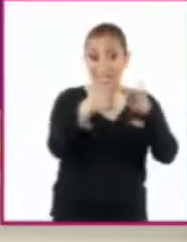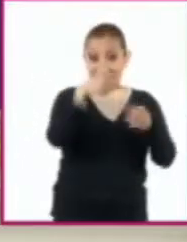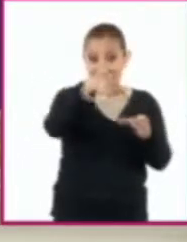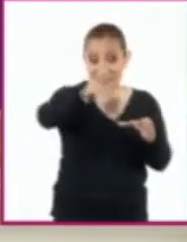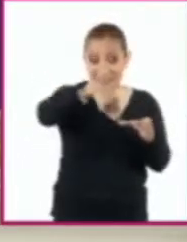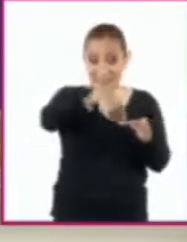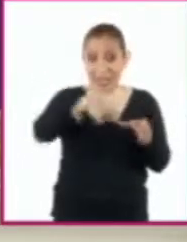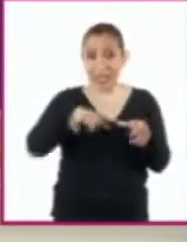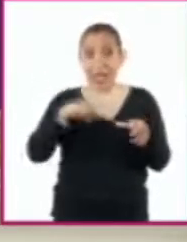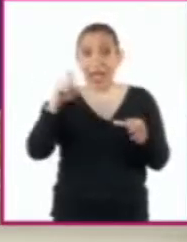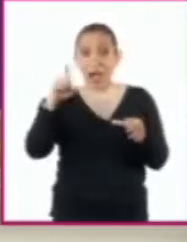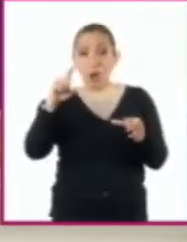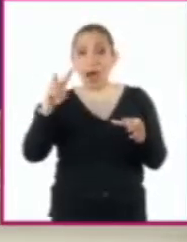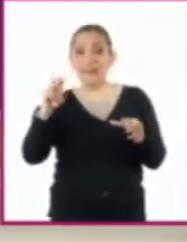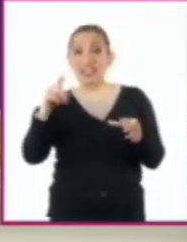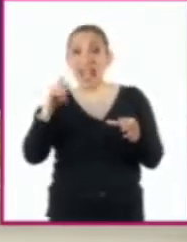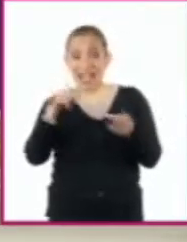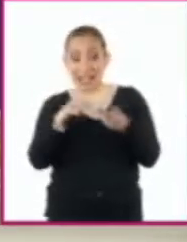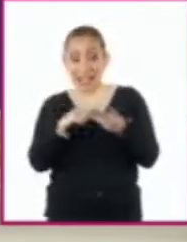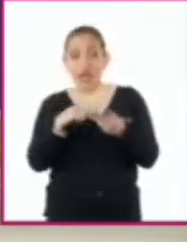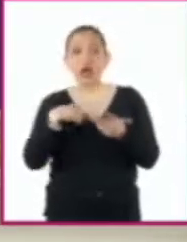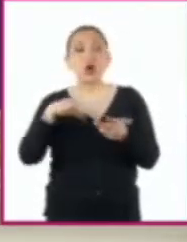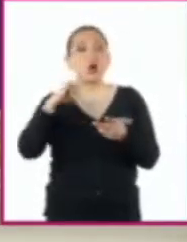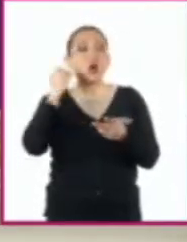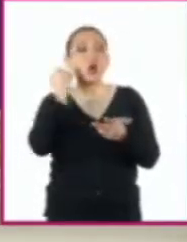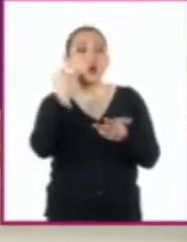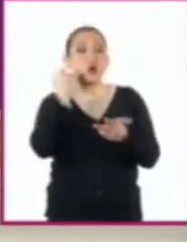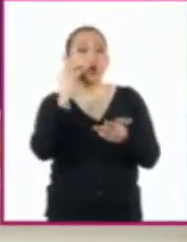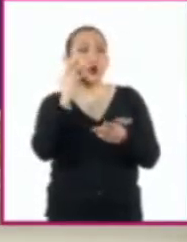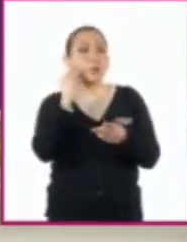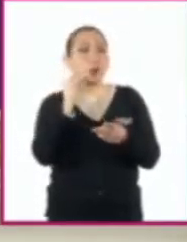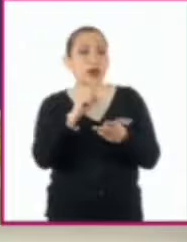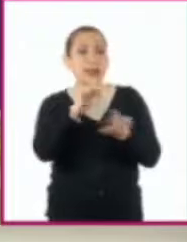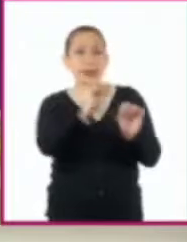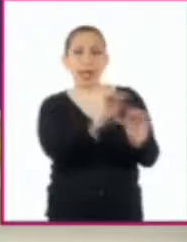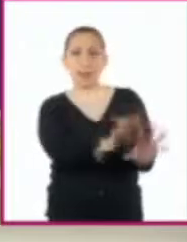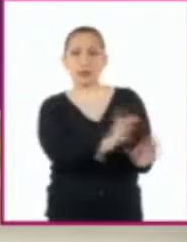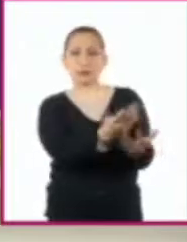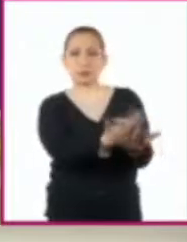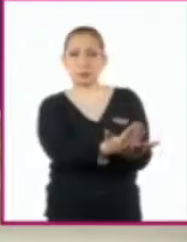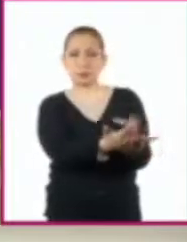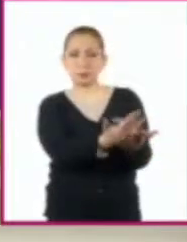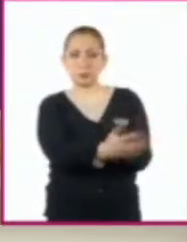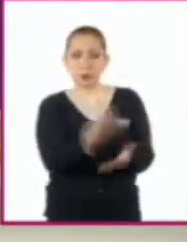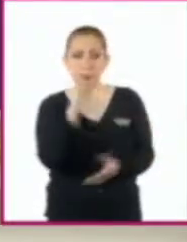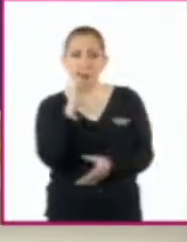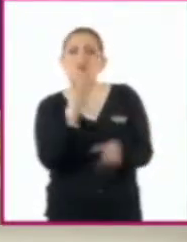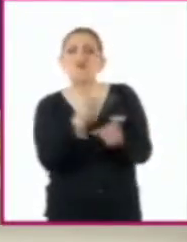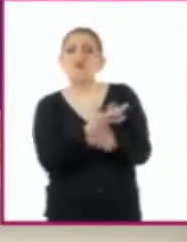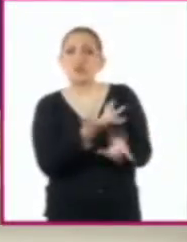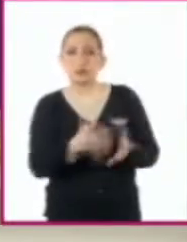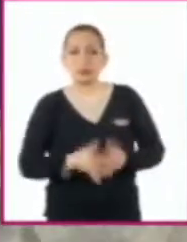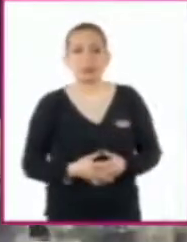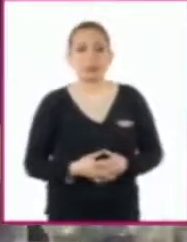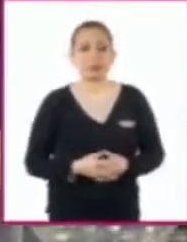leche, al agua con vinagre, jugo de limón y dejamos reposar. Observemos qué pasa.